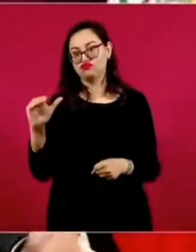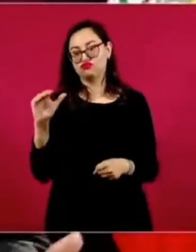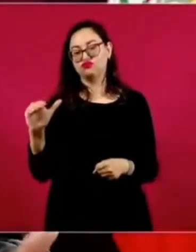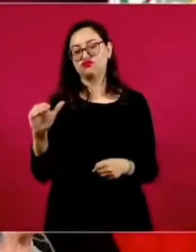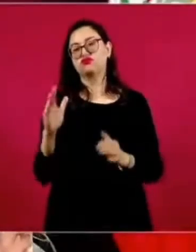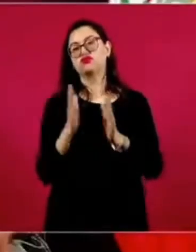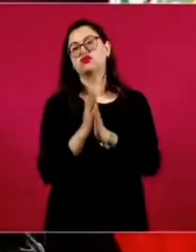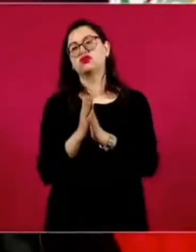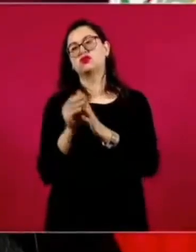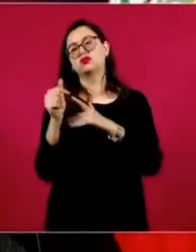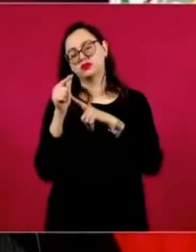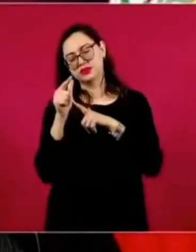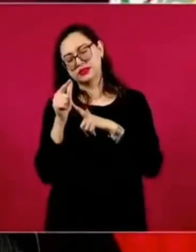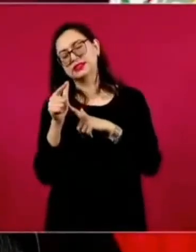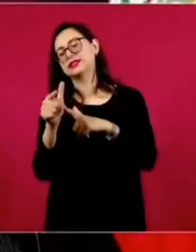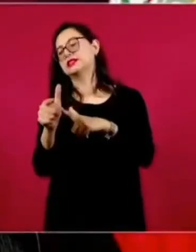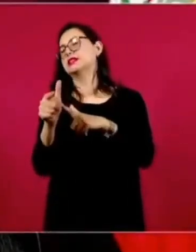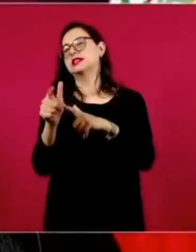siguiera adelante, ¿no?,